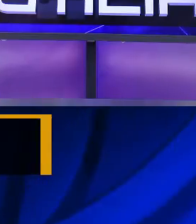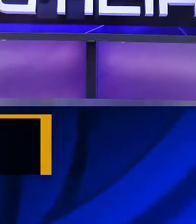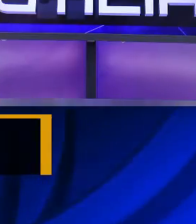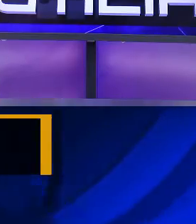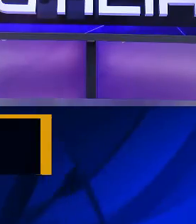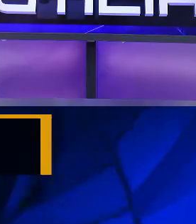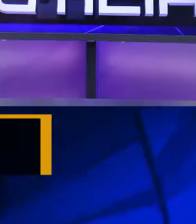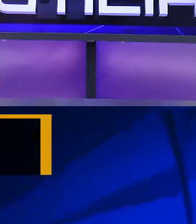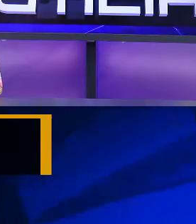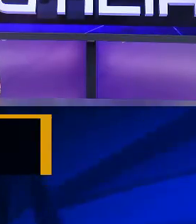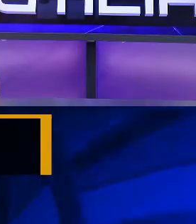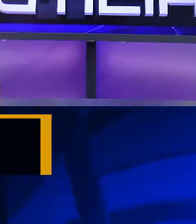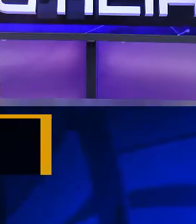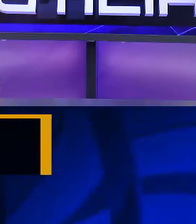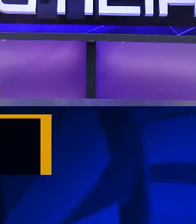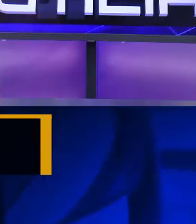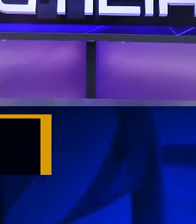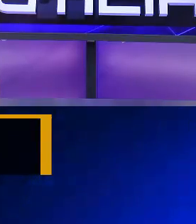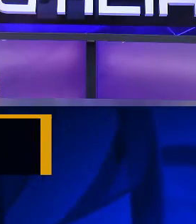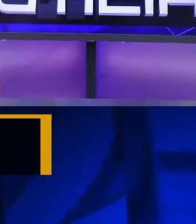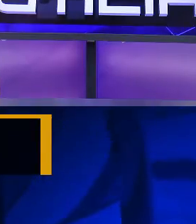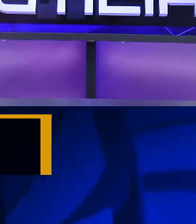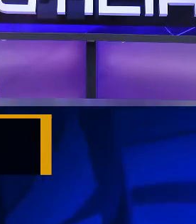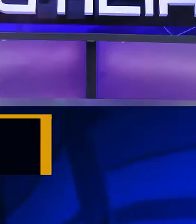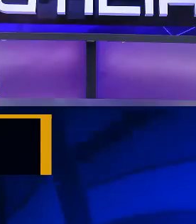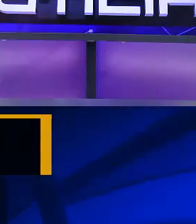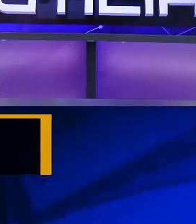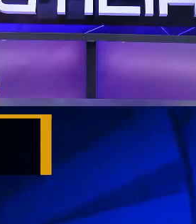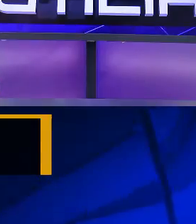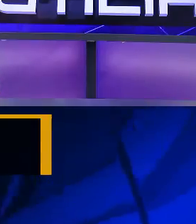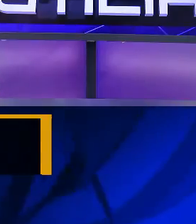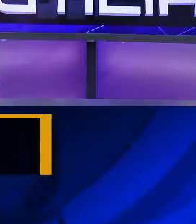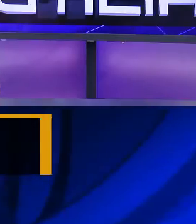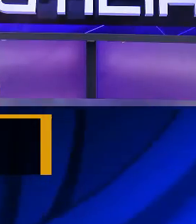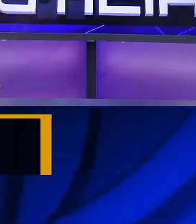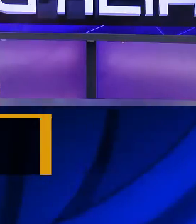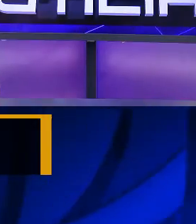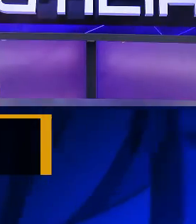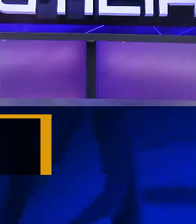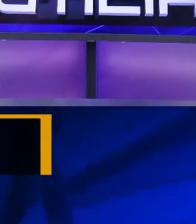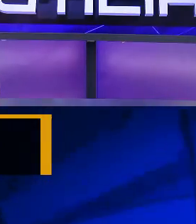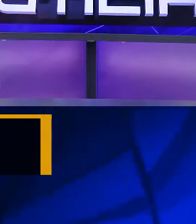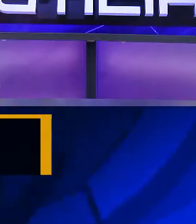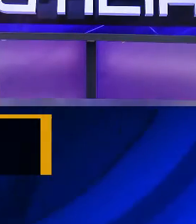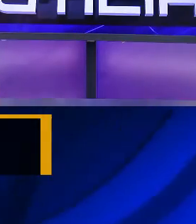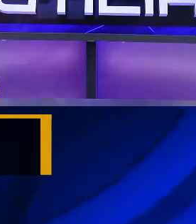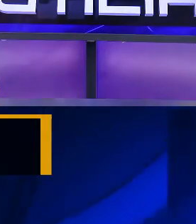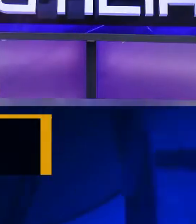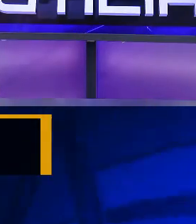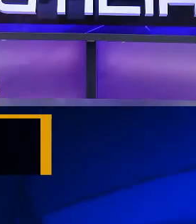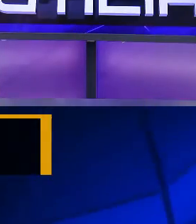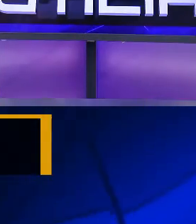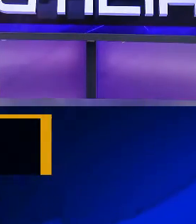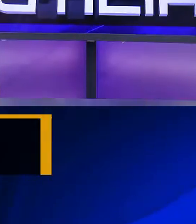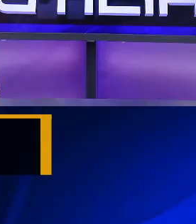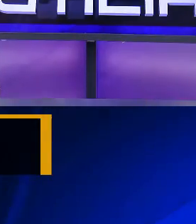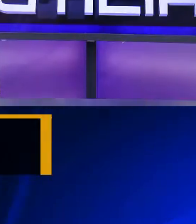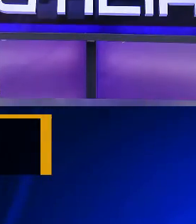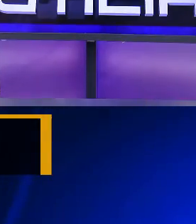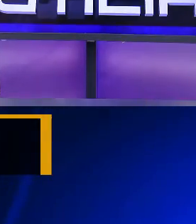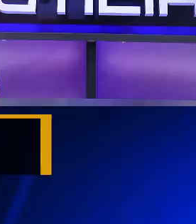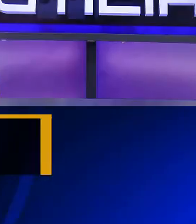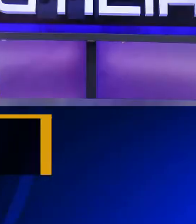ha escuchado sobre esto? Bueno, es toda una novela, la verdad. Si va o no va James. Analizando un poco lo